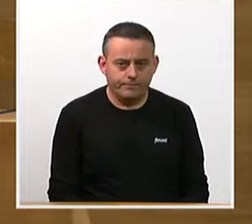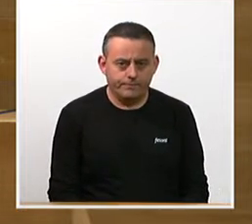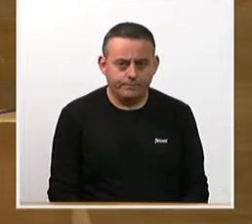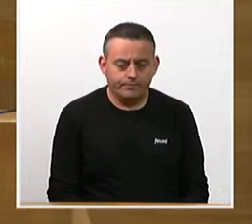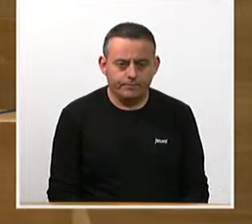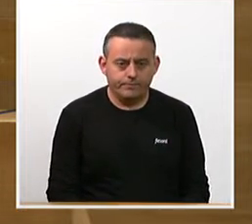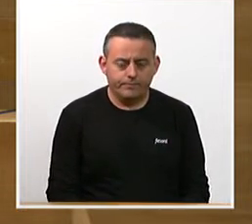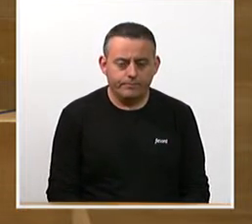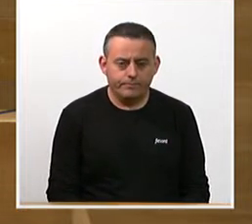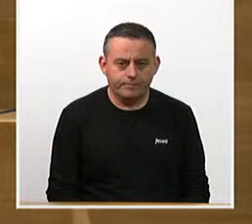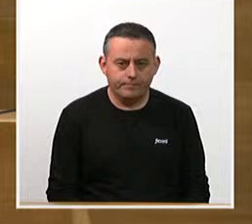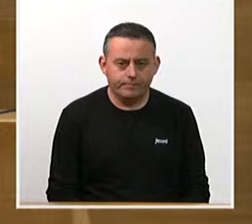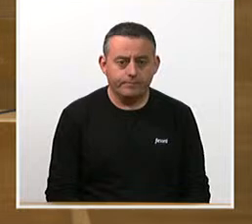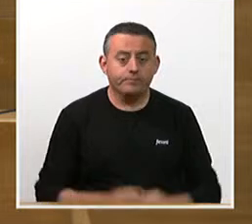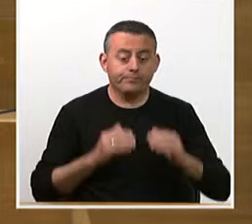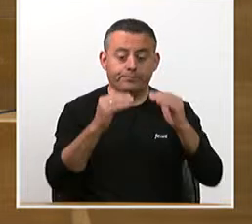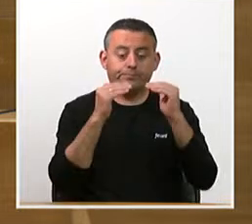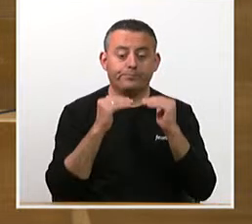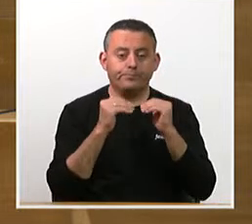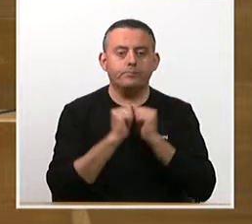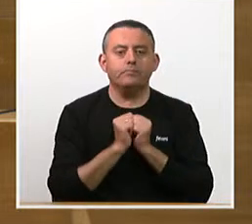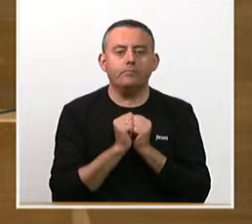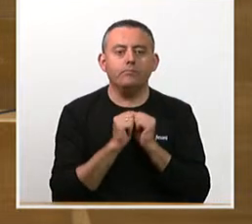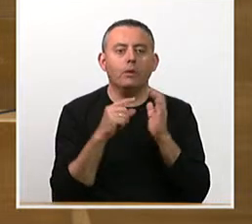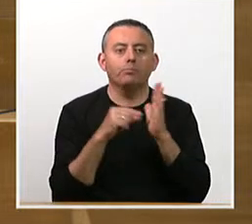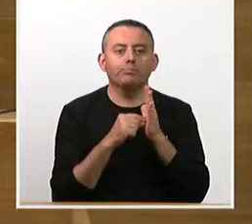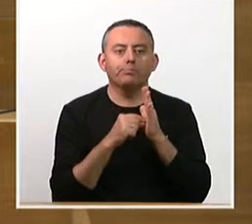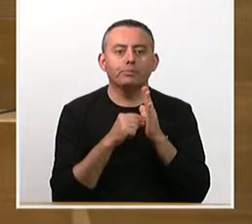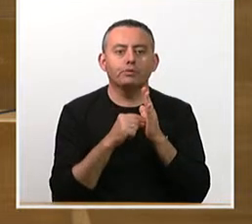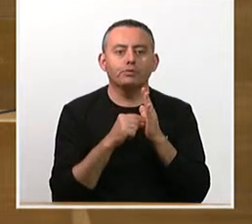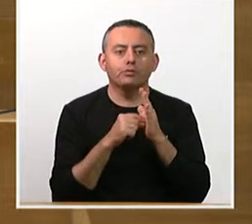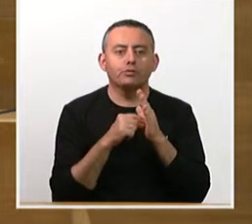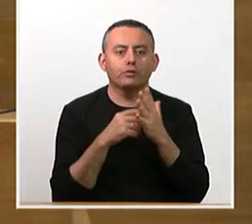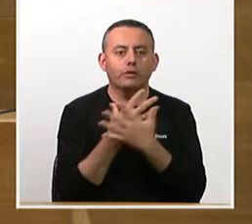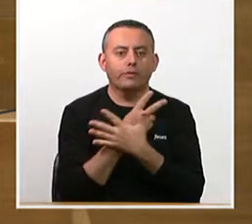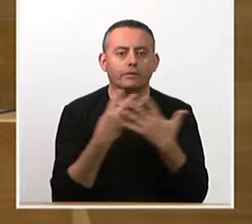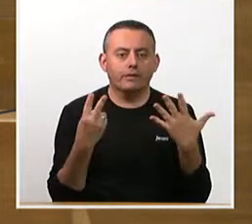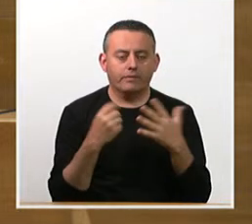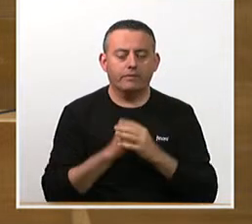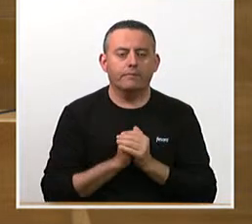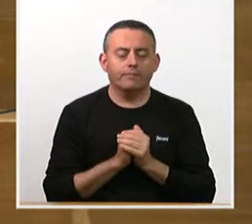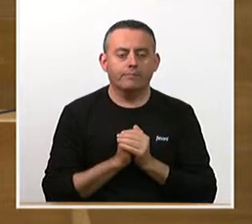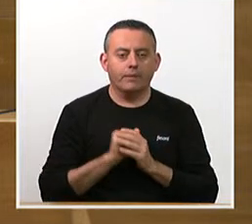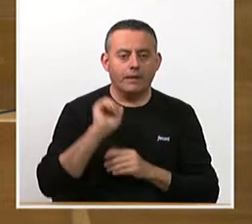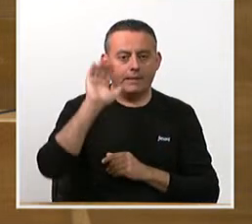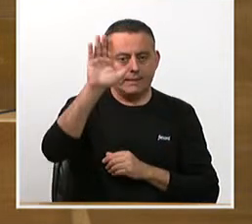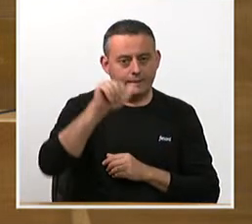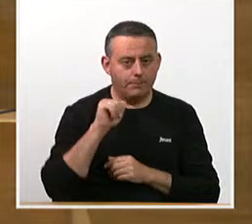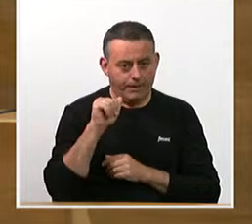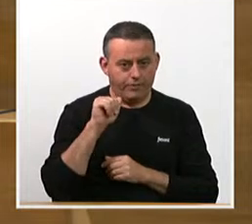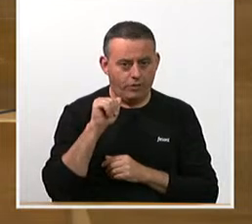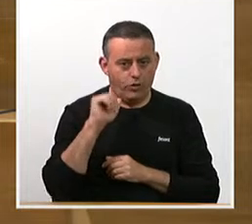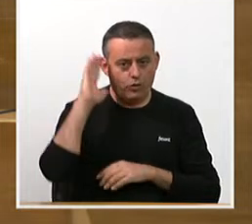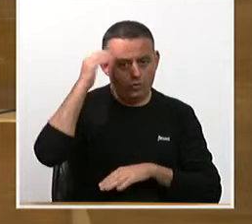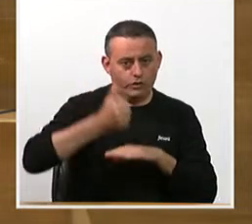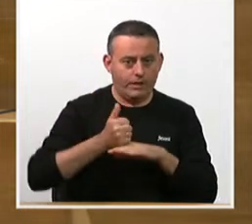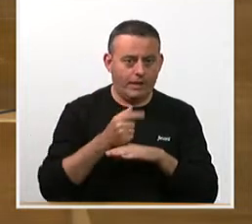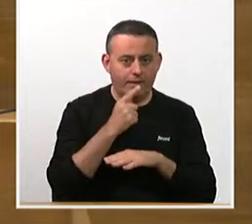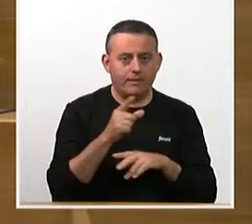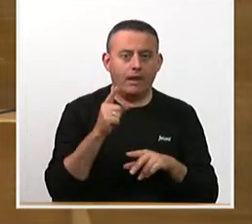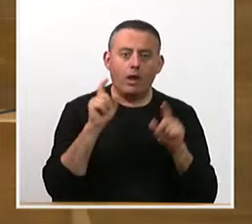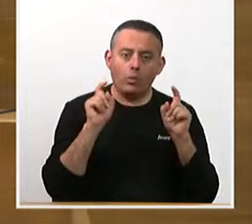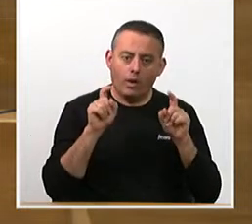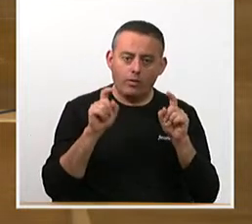gracias pasamos al siguiente punto del orden del día el punto número 17 interpelación al conseller de Educación universidades y